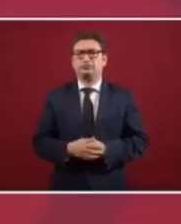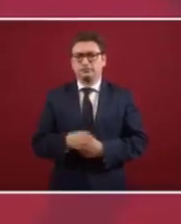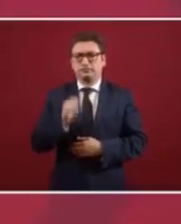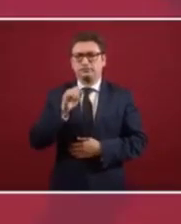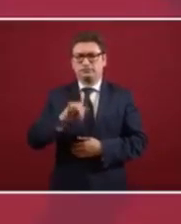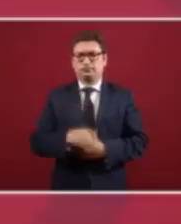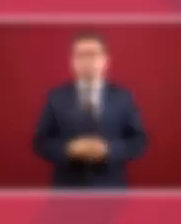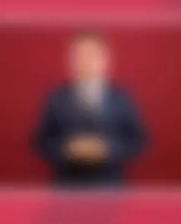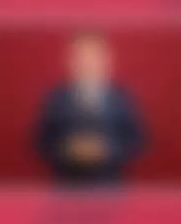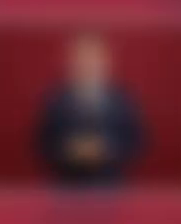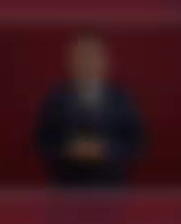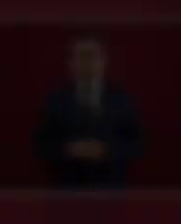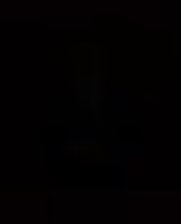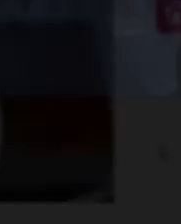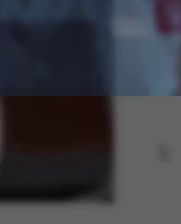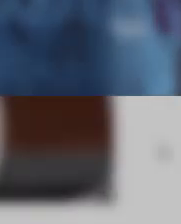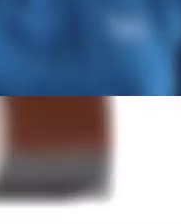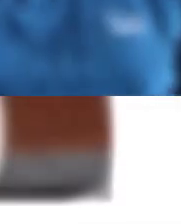De inmediato.